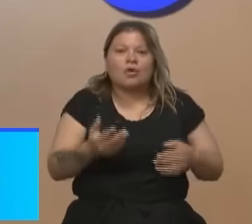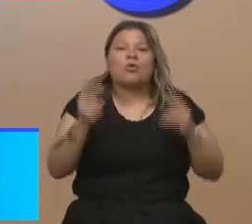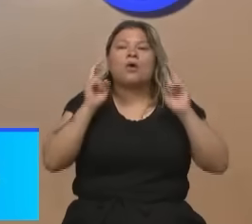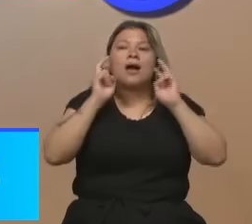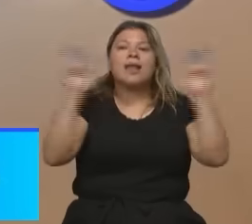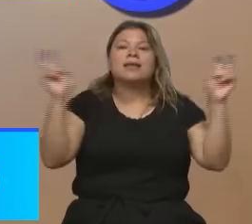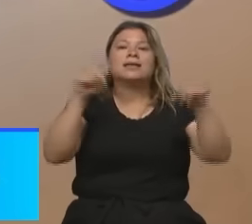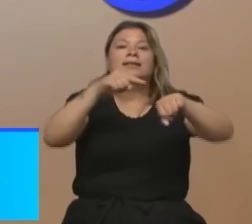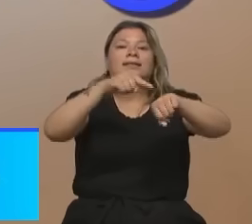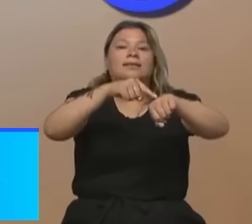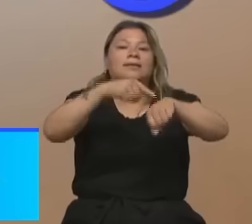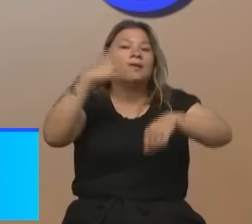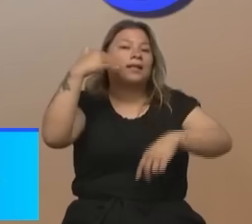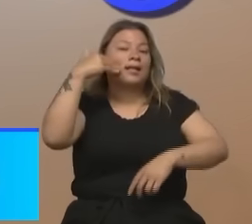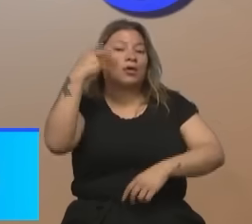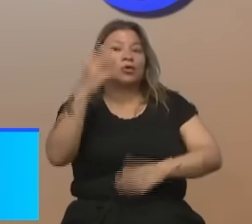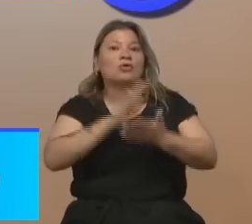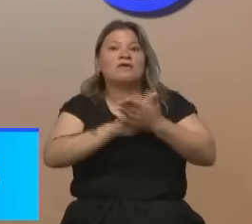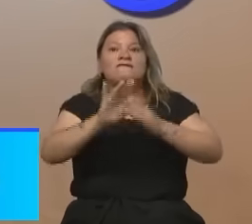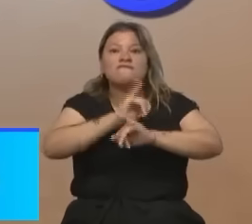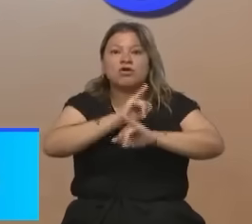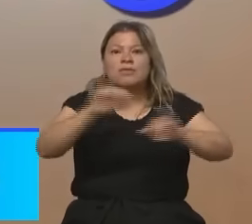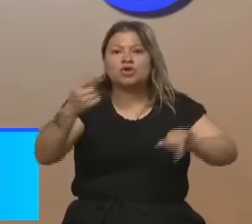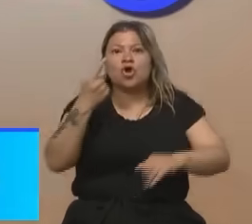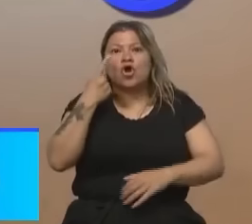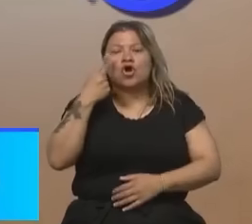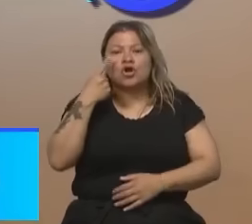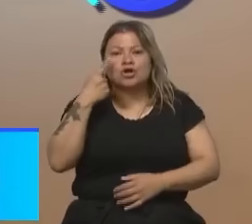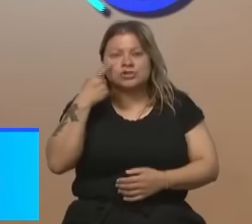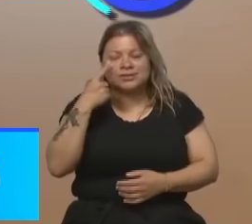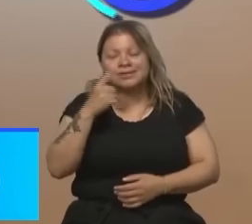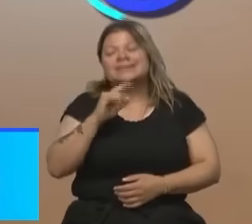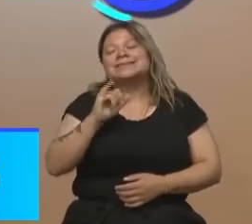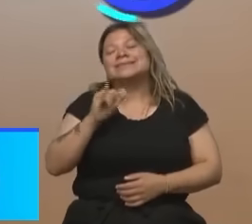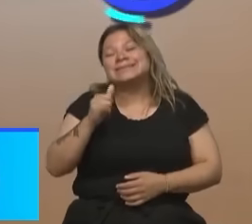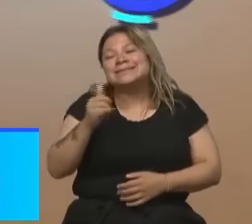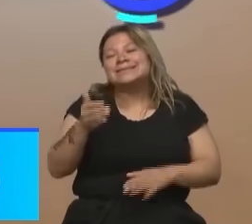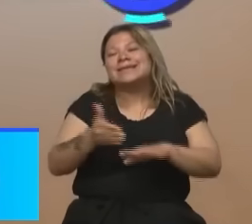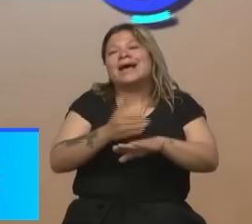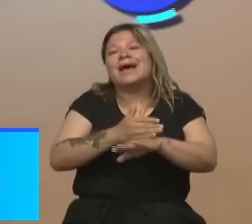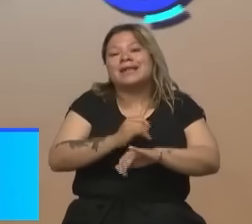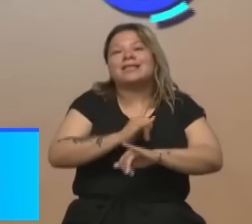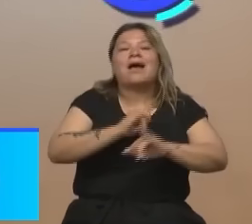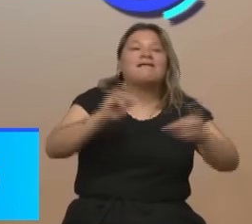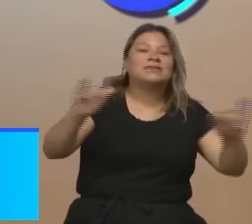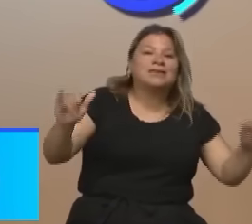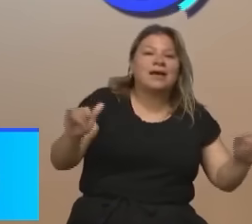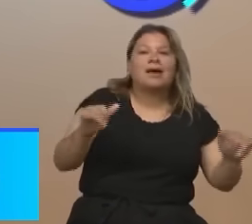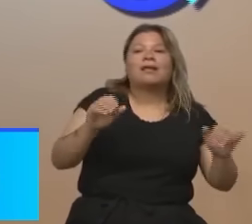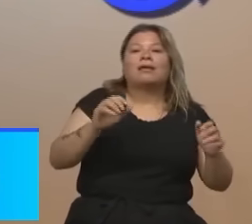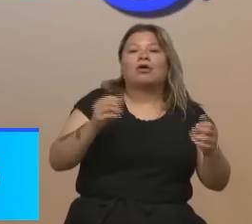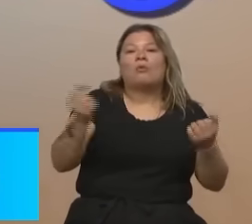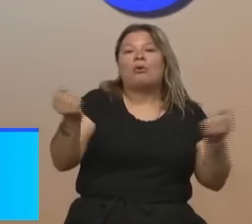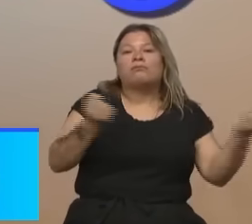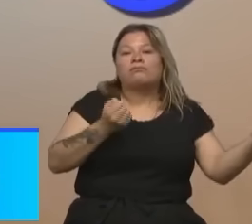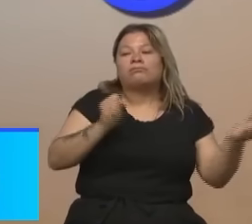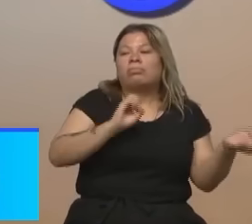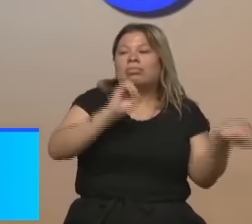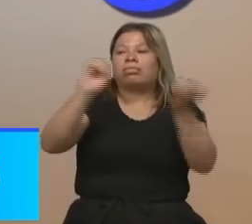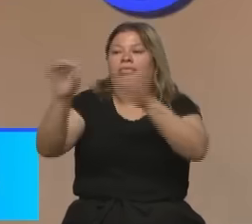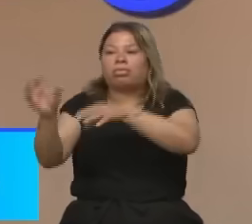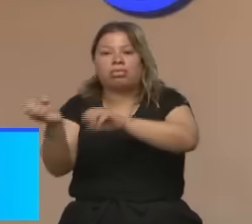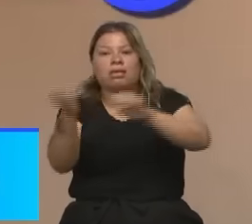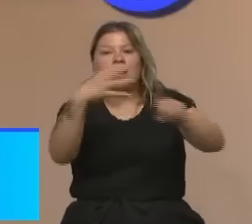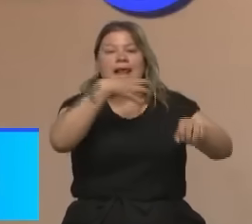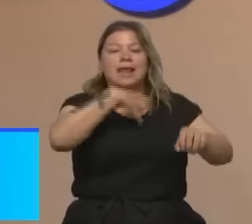tarde cuando ya tenían esa información? Claro. Sí, todos fuimos advertidos de no trasladarse, clases suspendidas, no usar las carreteras y demás,